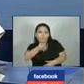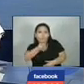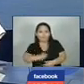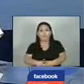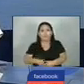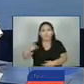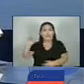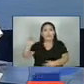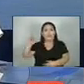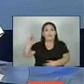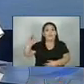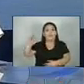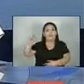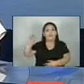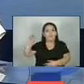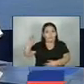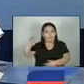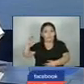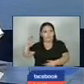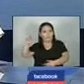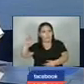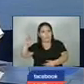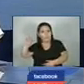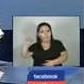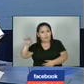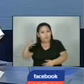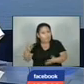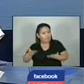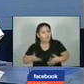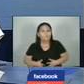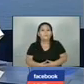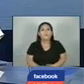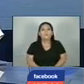Ernesto Ernesto Cornejo adelante